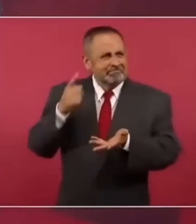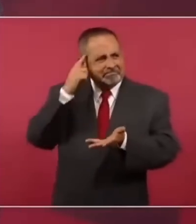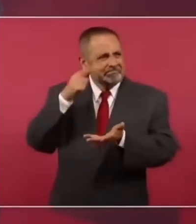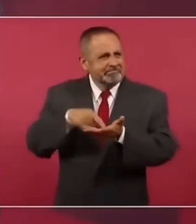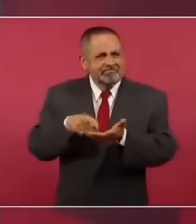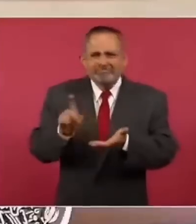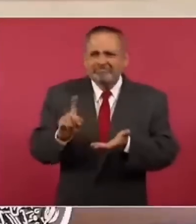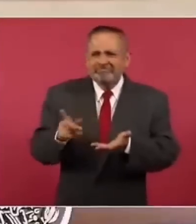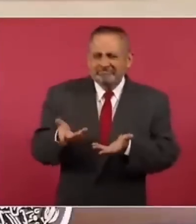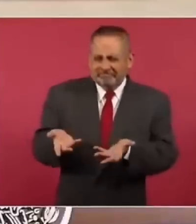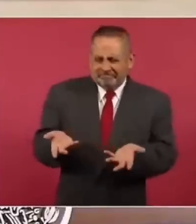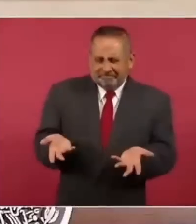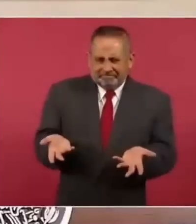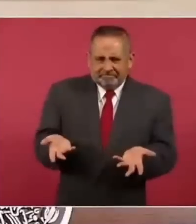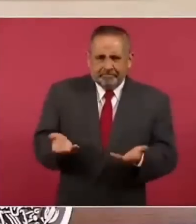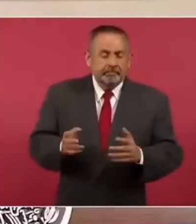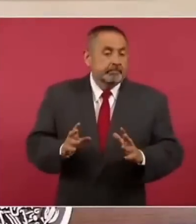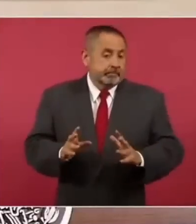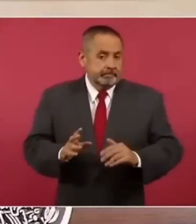credibilidad,